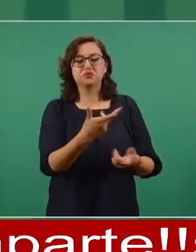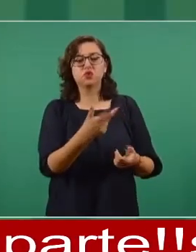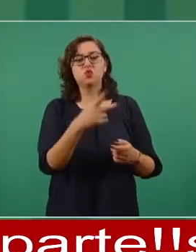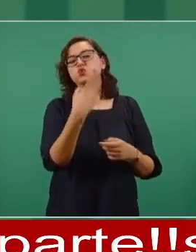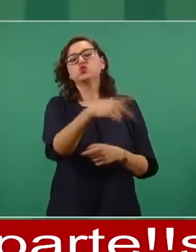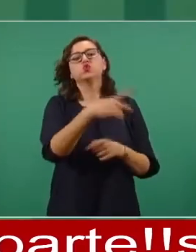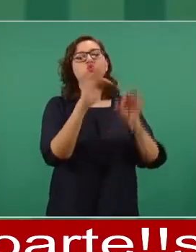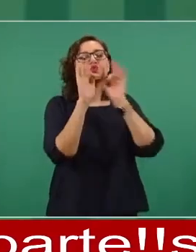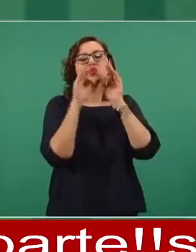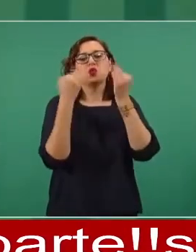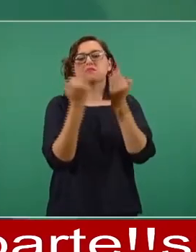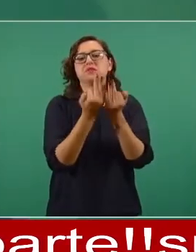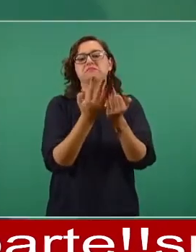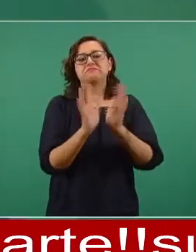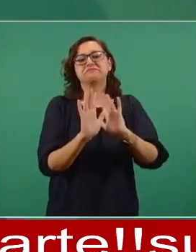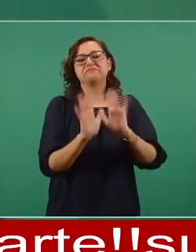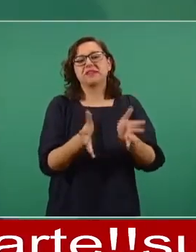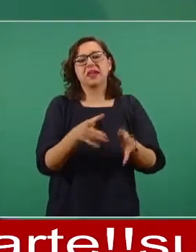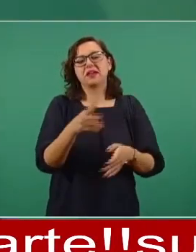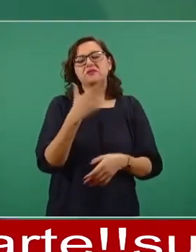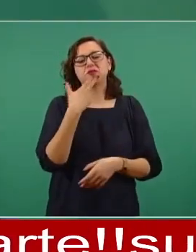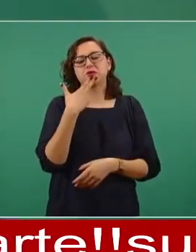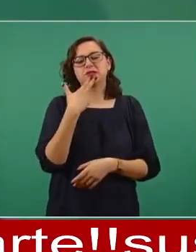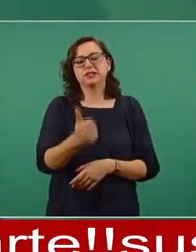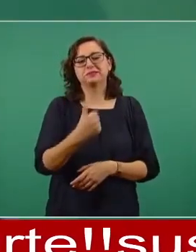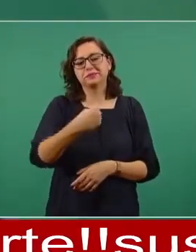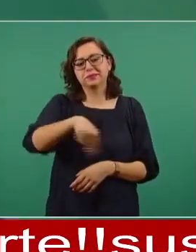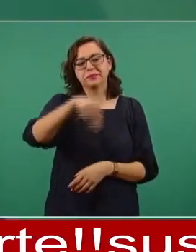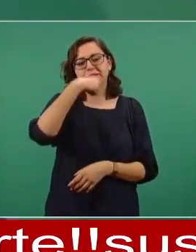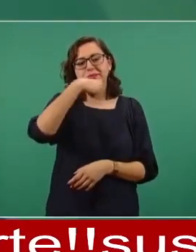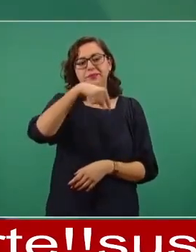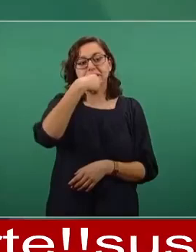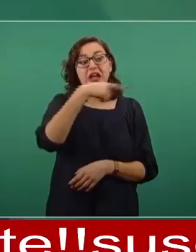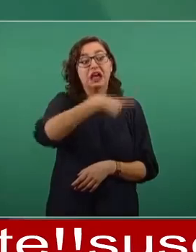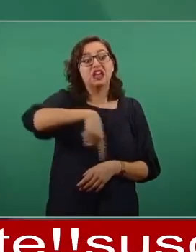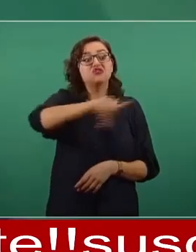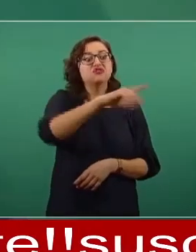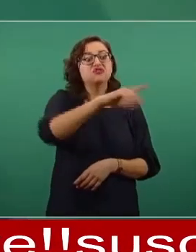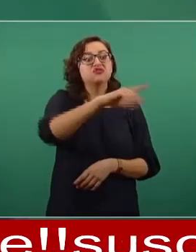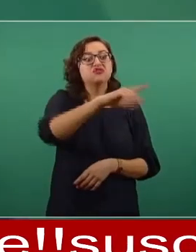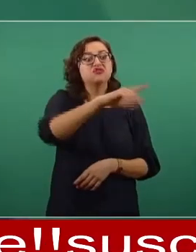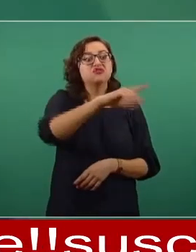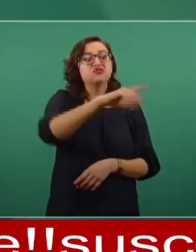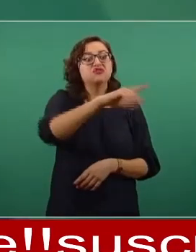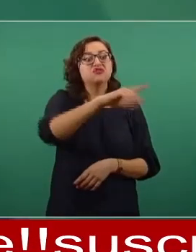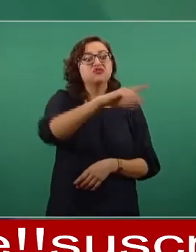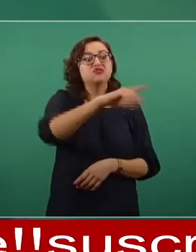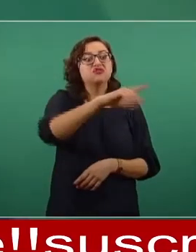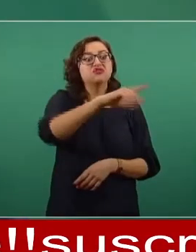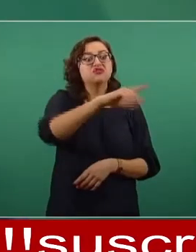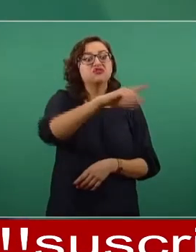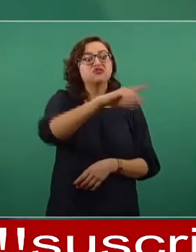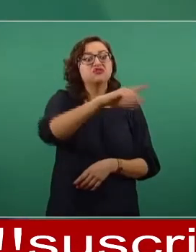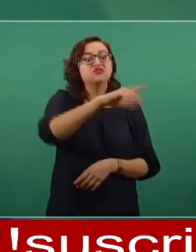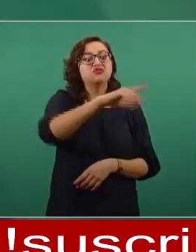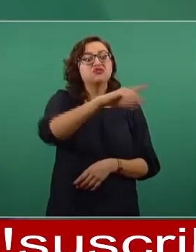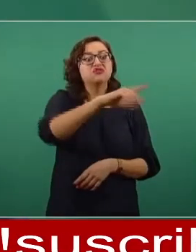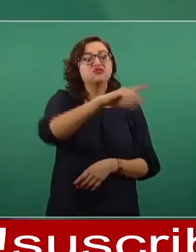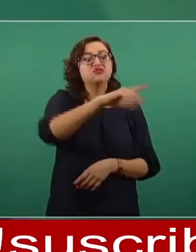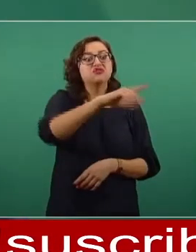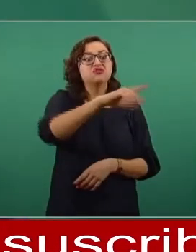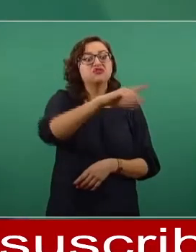estrategia. de manipulación. Mire que le dejé todo esto